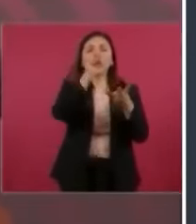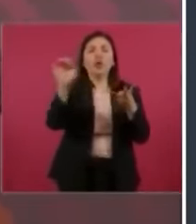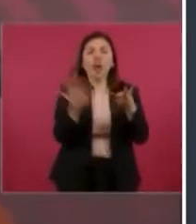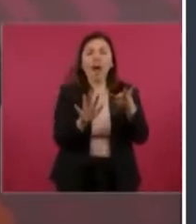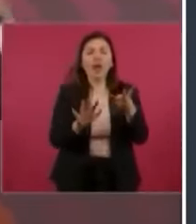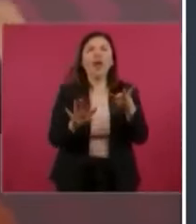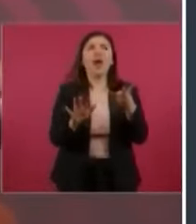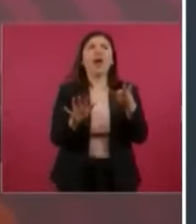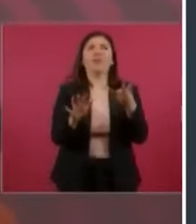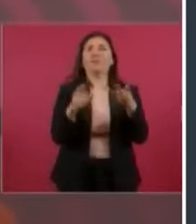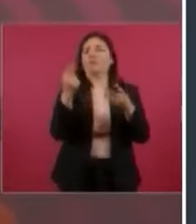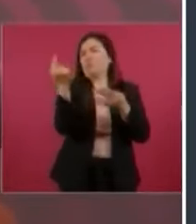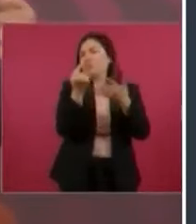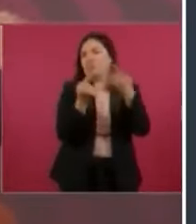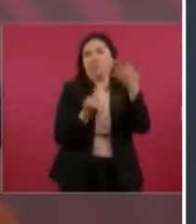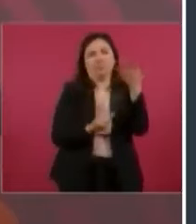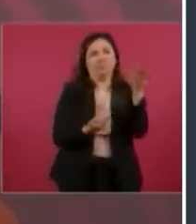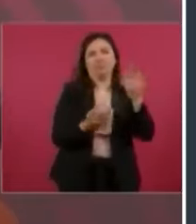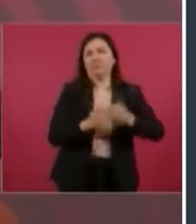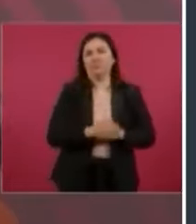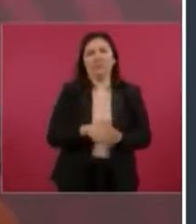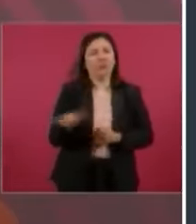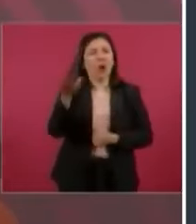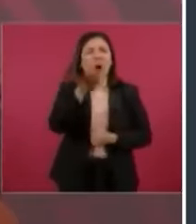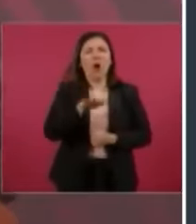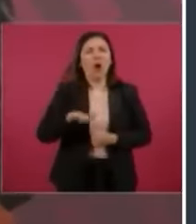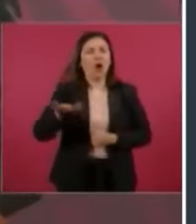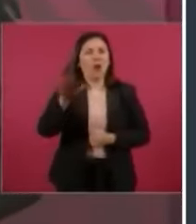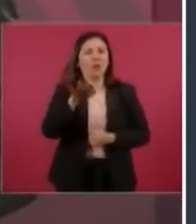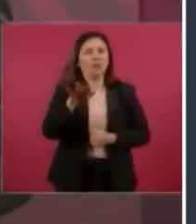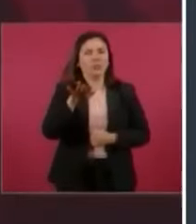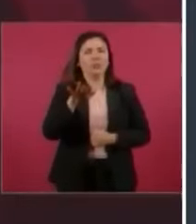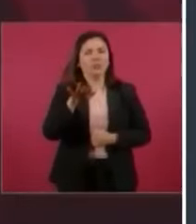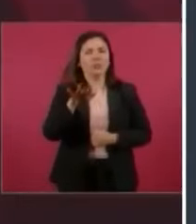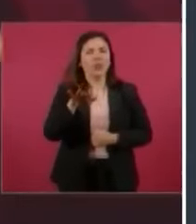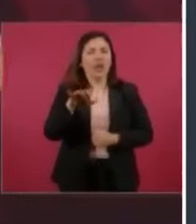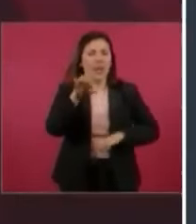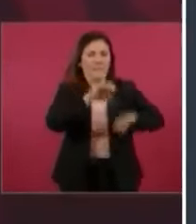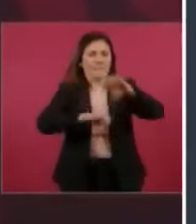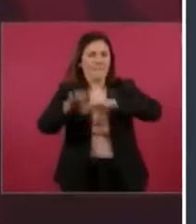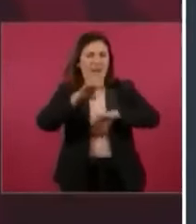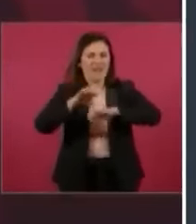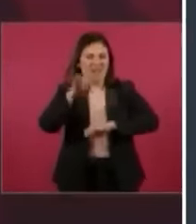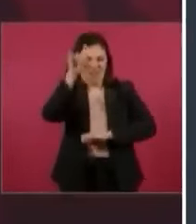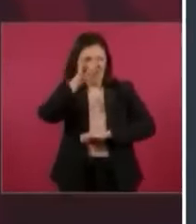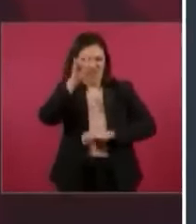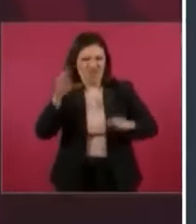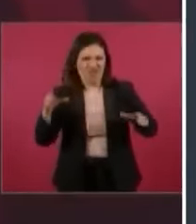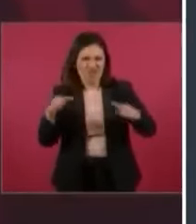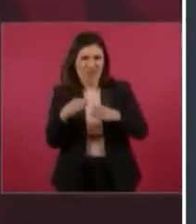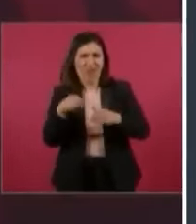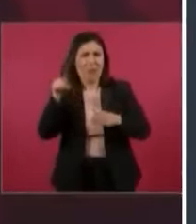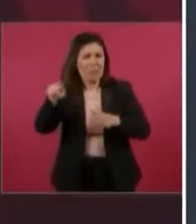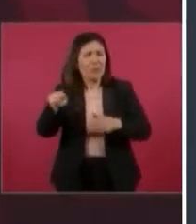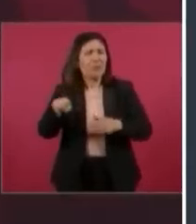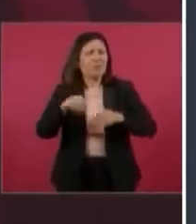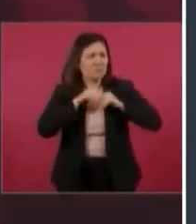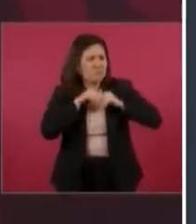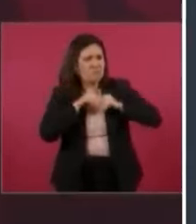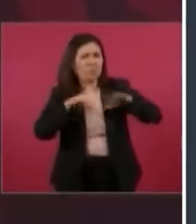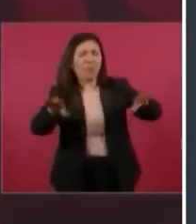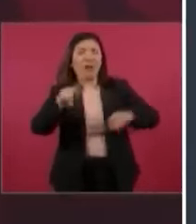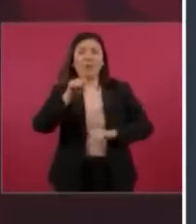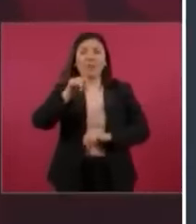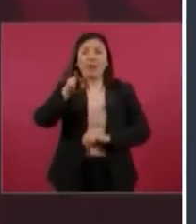tiene razón es una historia completamente falsa no diría que es una calumnia porque la misma historia se